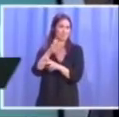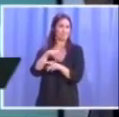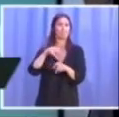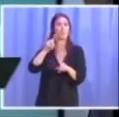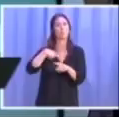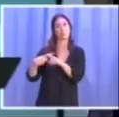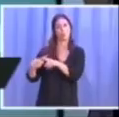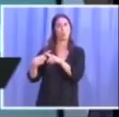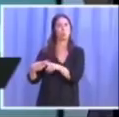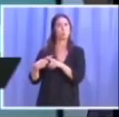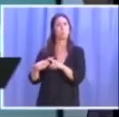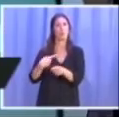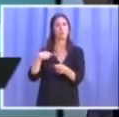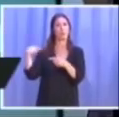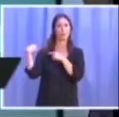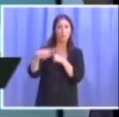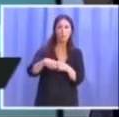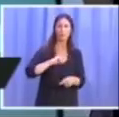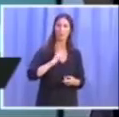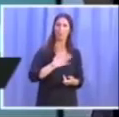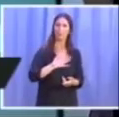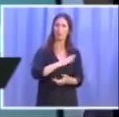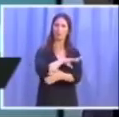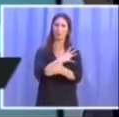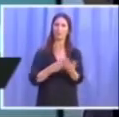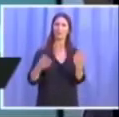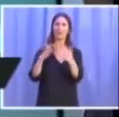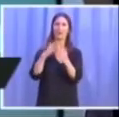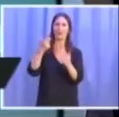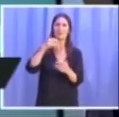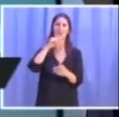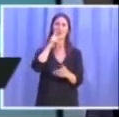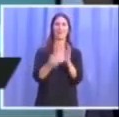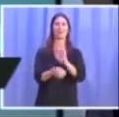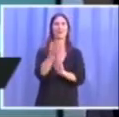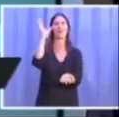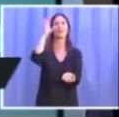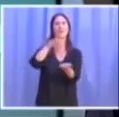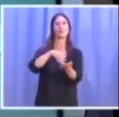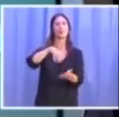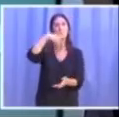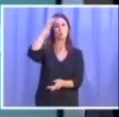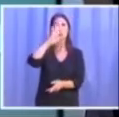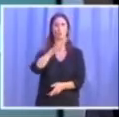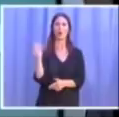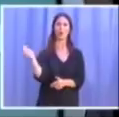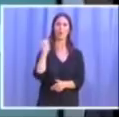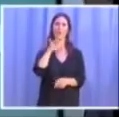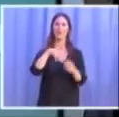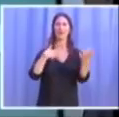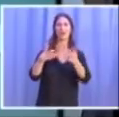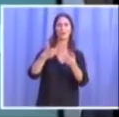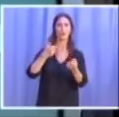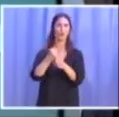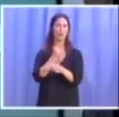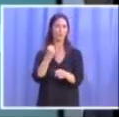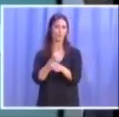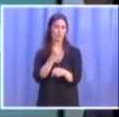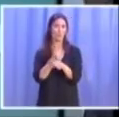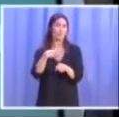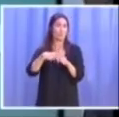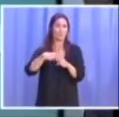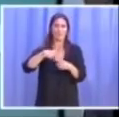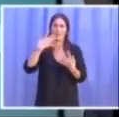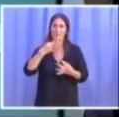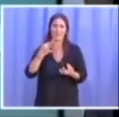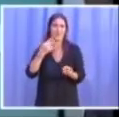nuestras tradiciones, como estamos demostrando, queriendo que Casa Ágreda sea el centro cultural cofrade y también el de las artes y oficios, o sea, que tienen que